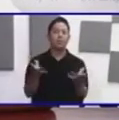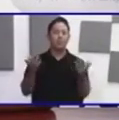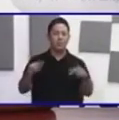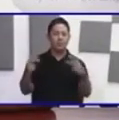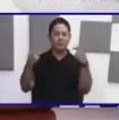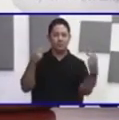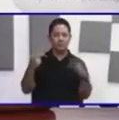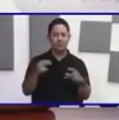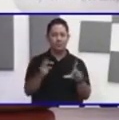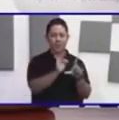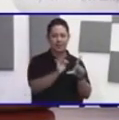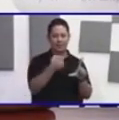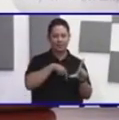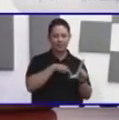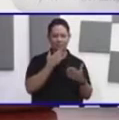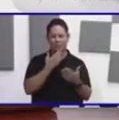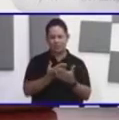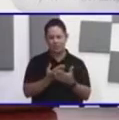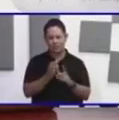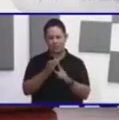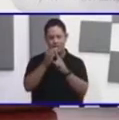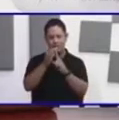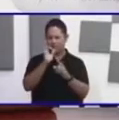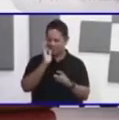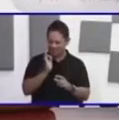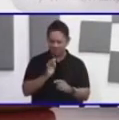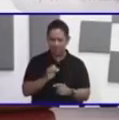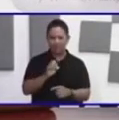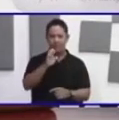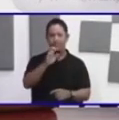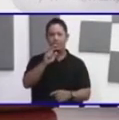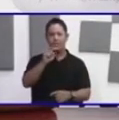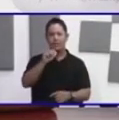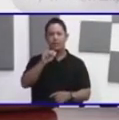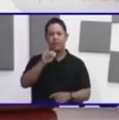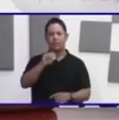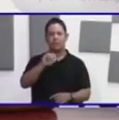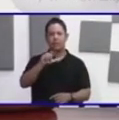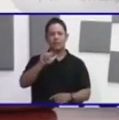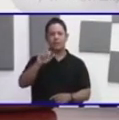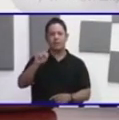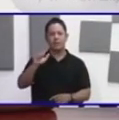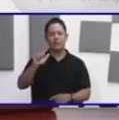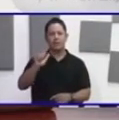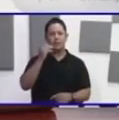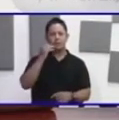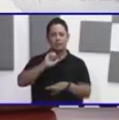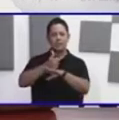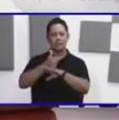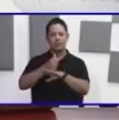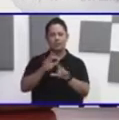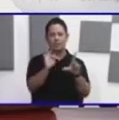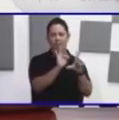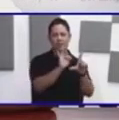Teleislas. Quiero darle un agradecimiento especial, como siempre lo hago, a la doctora Emiliana Bernard por permitirnos la transmisión de este espacio